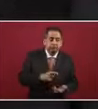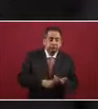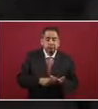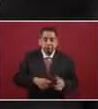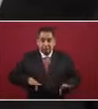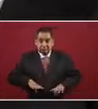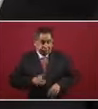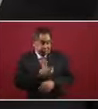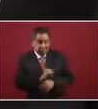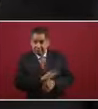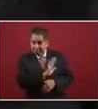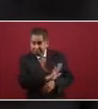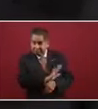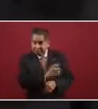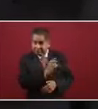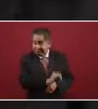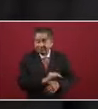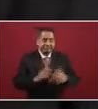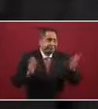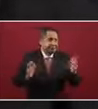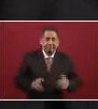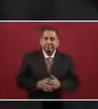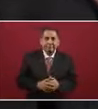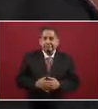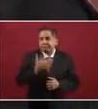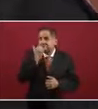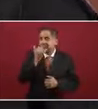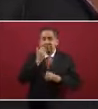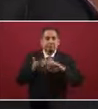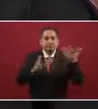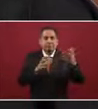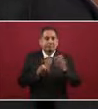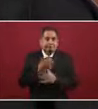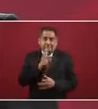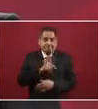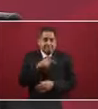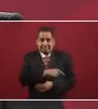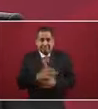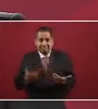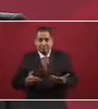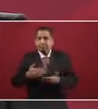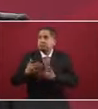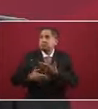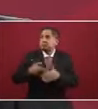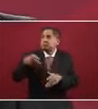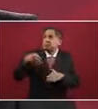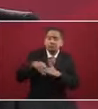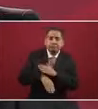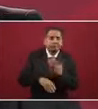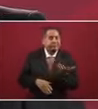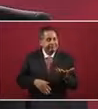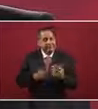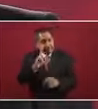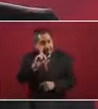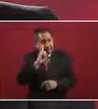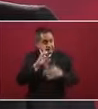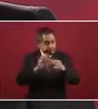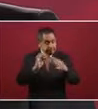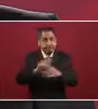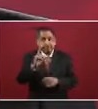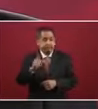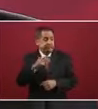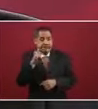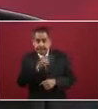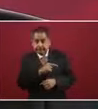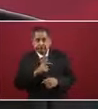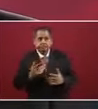actitud pues afectan el desarrollo del país, pero además que al final de